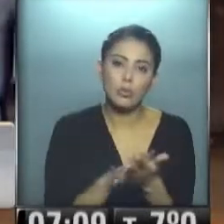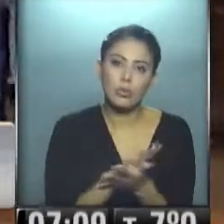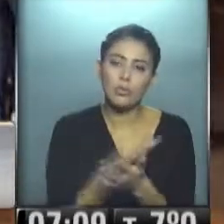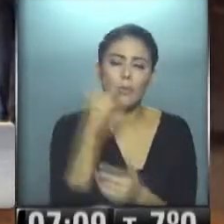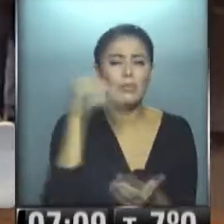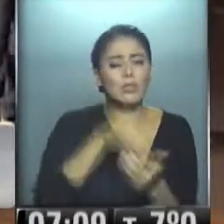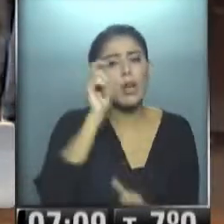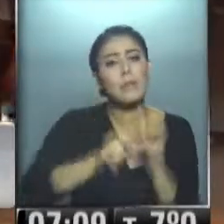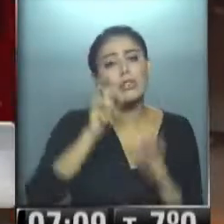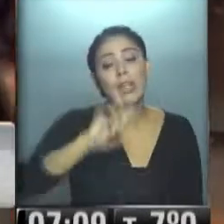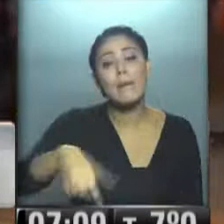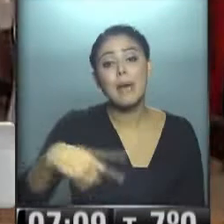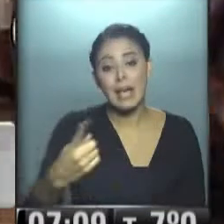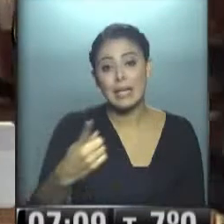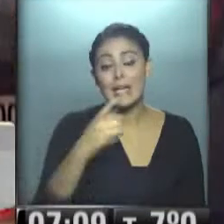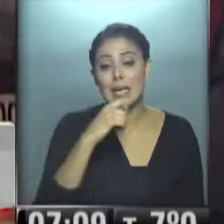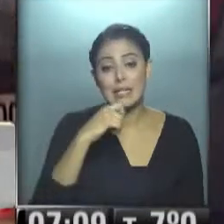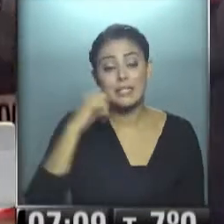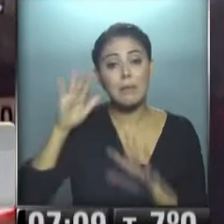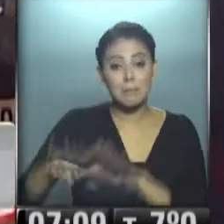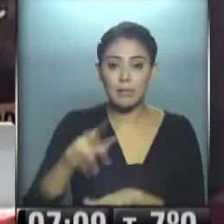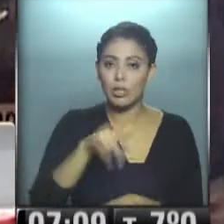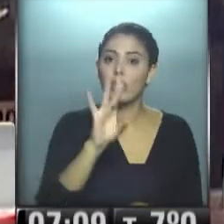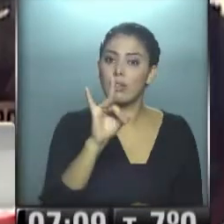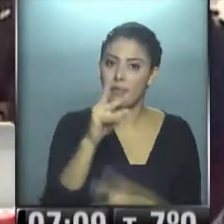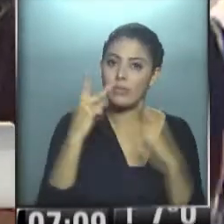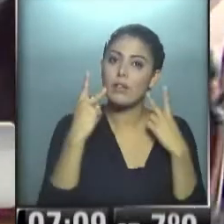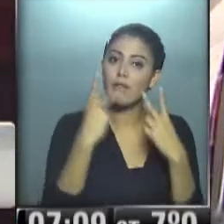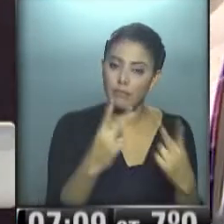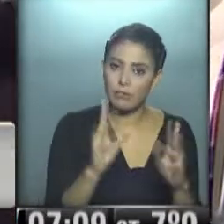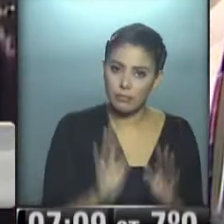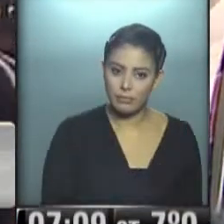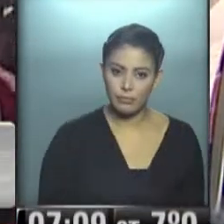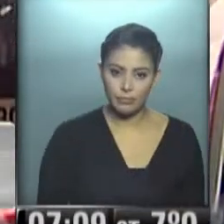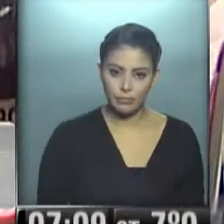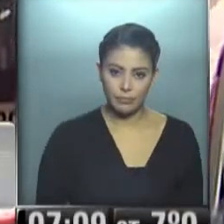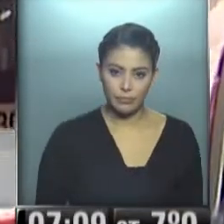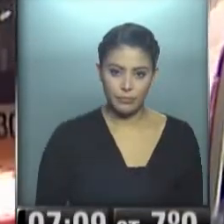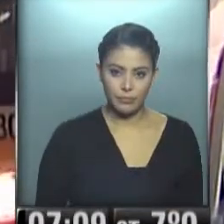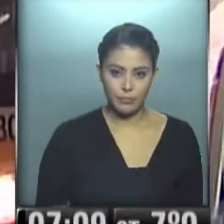tantos millones que mañana se verán seriamente complicados si no funcionan los colectivos.